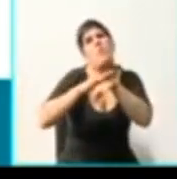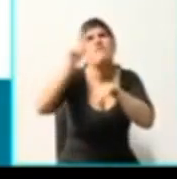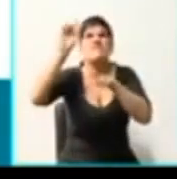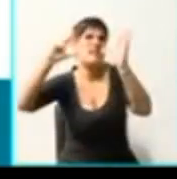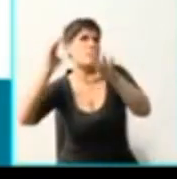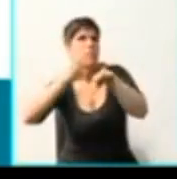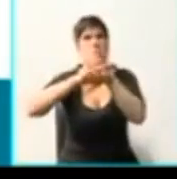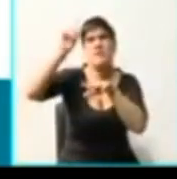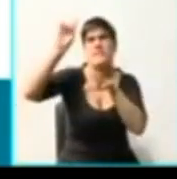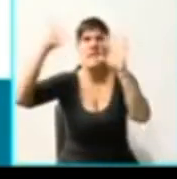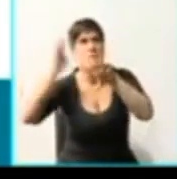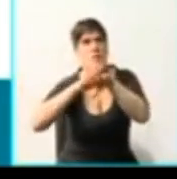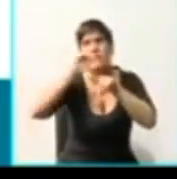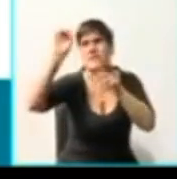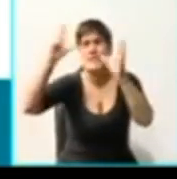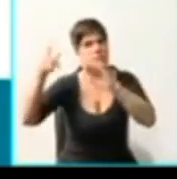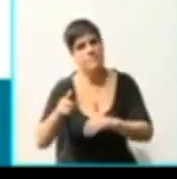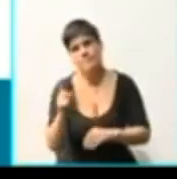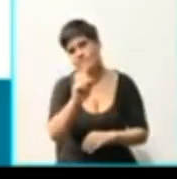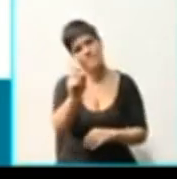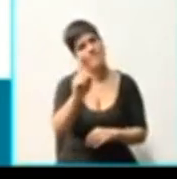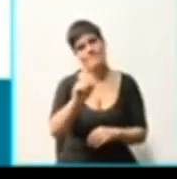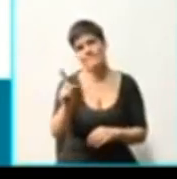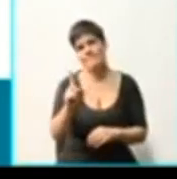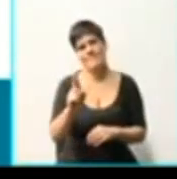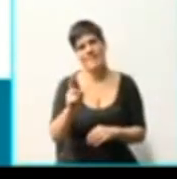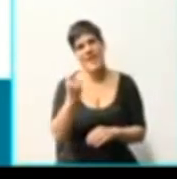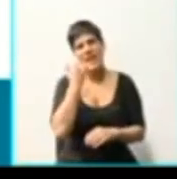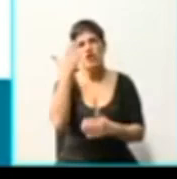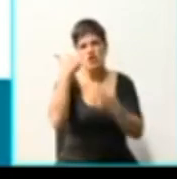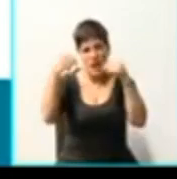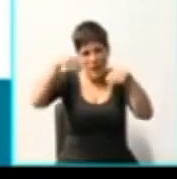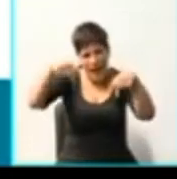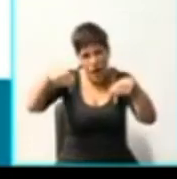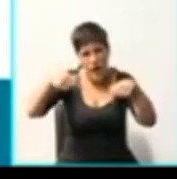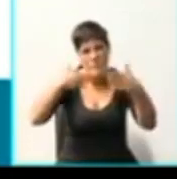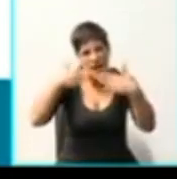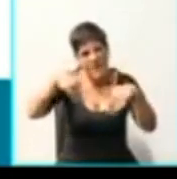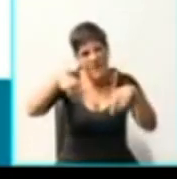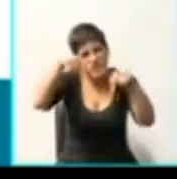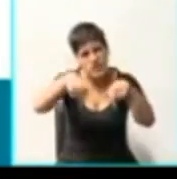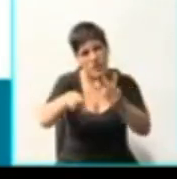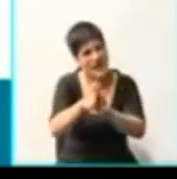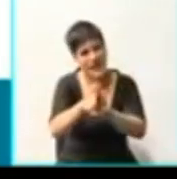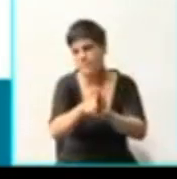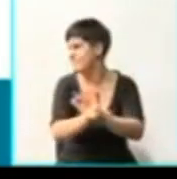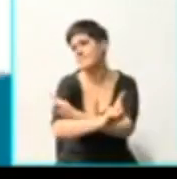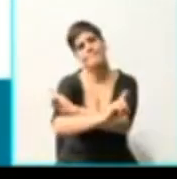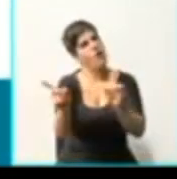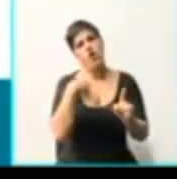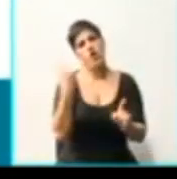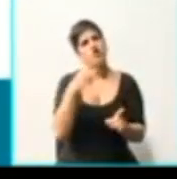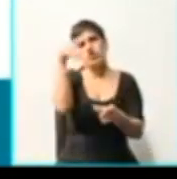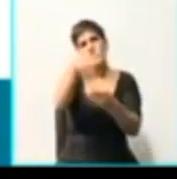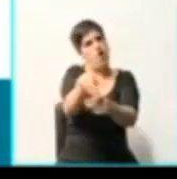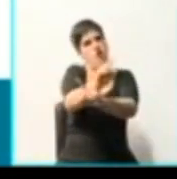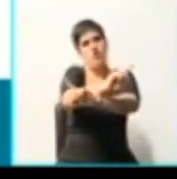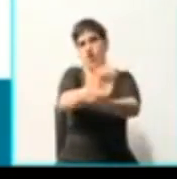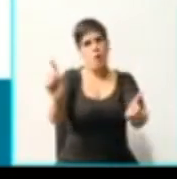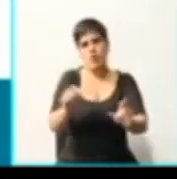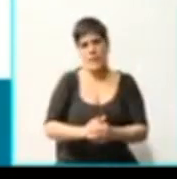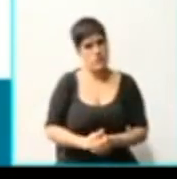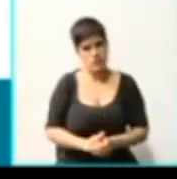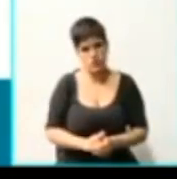muertes, nos traen a discutir esta ley. Nosotros no lo vamos a acompañar, como